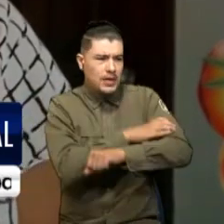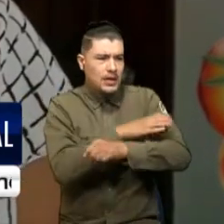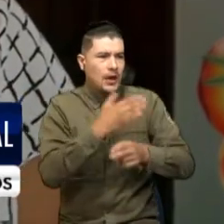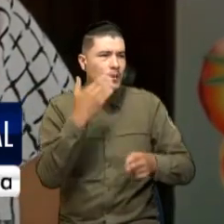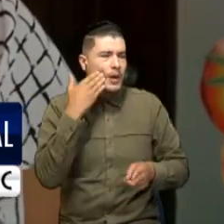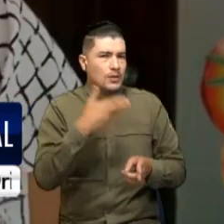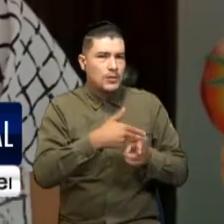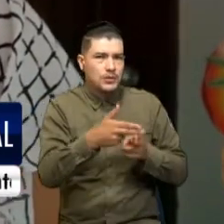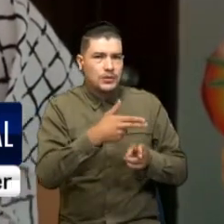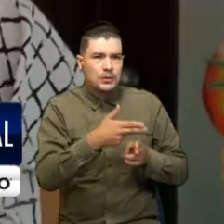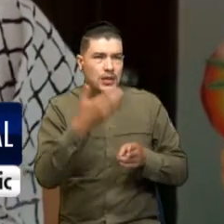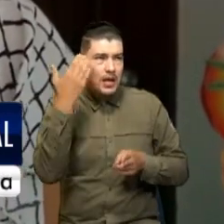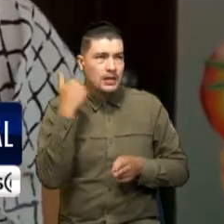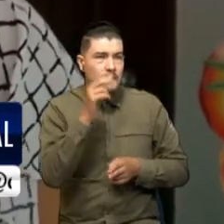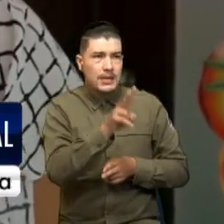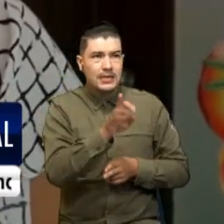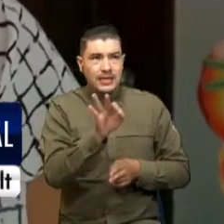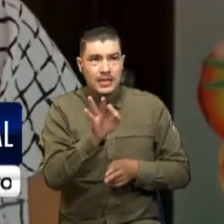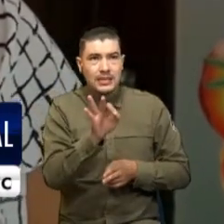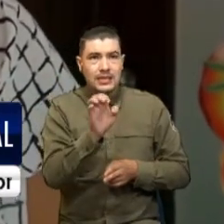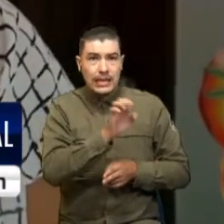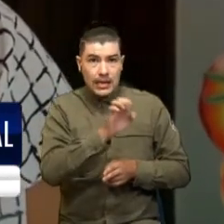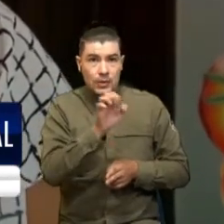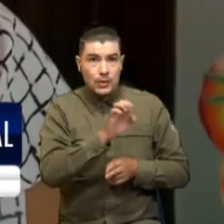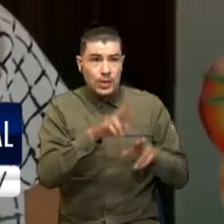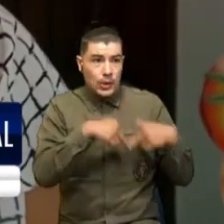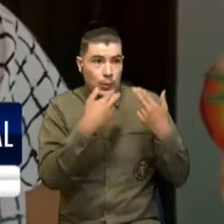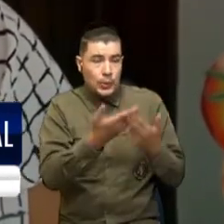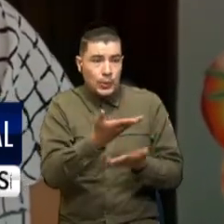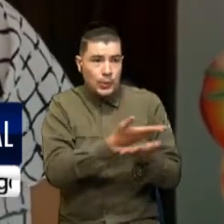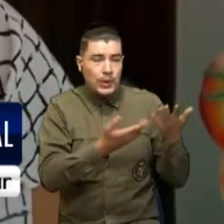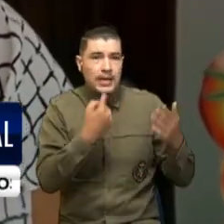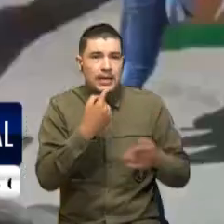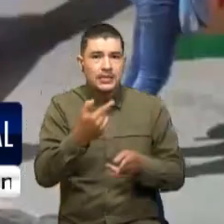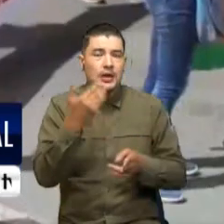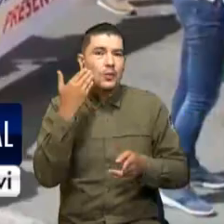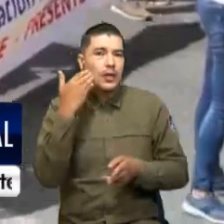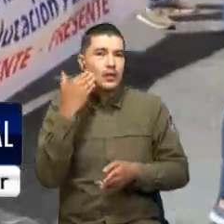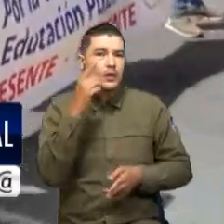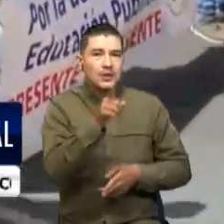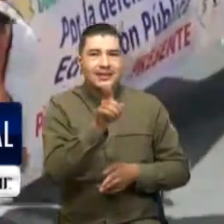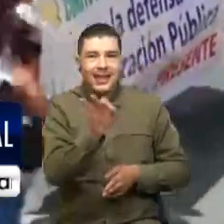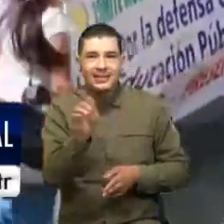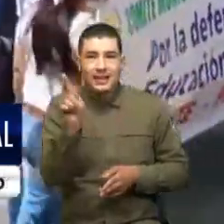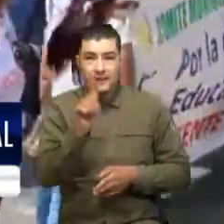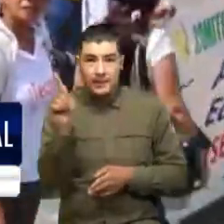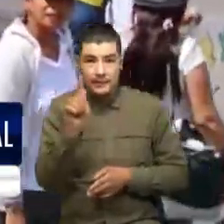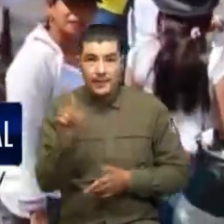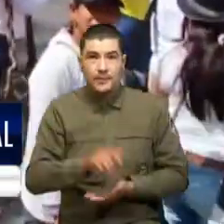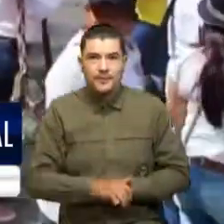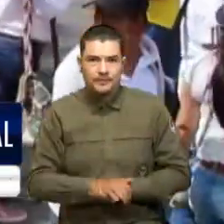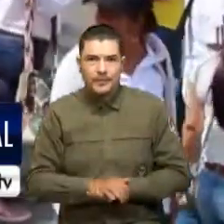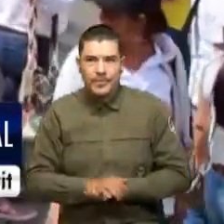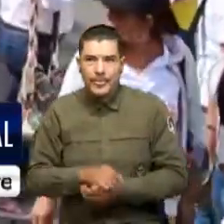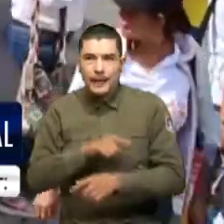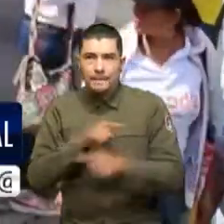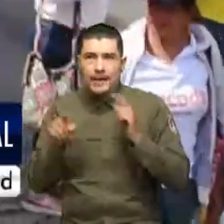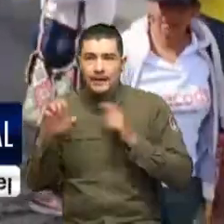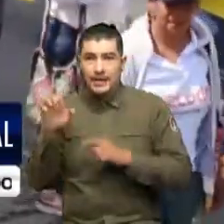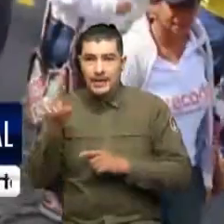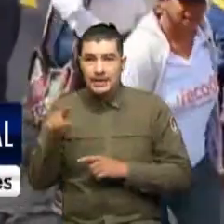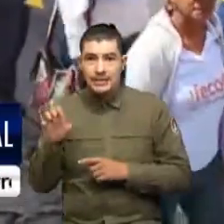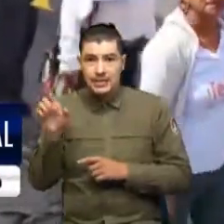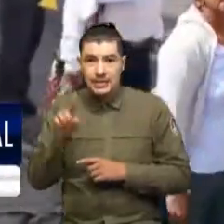23 del 23 de enero que iba a ser para él de febrero él se envía en